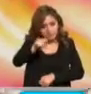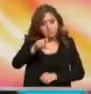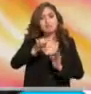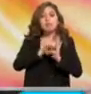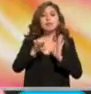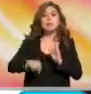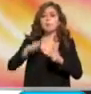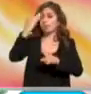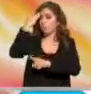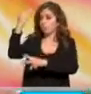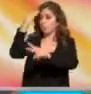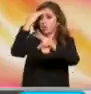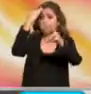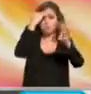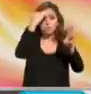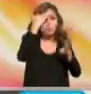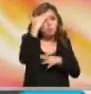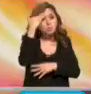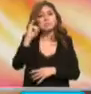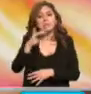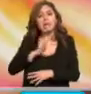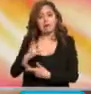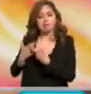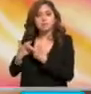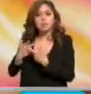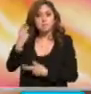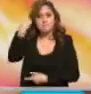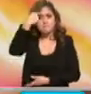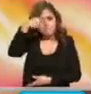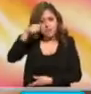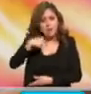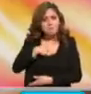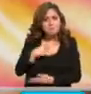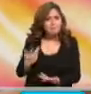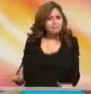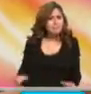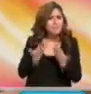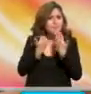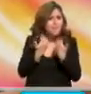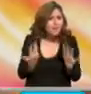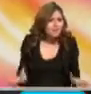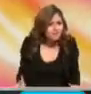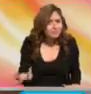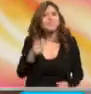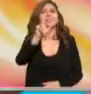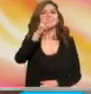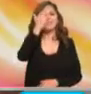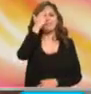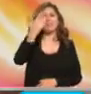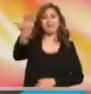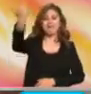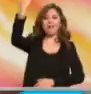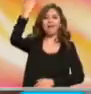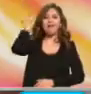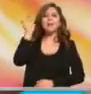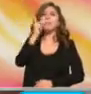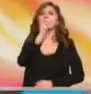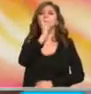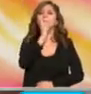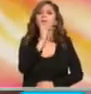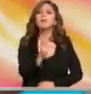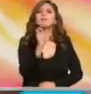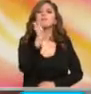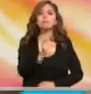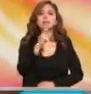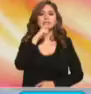para cualquier otra cosa, menos para nosotros? Claro. Eso nos cuesta mucho trabajo. Sí, claro. ¿Se acuerdan que hablábamos de esta Nos da como terminología culpa, ¿no?